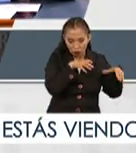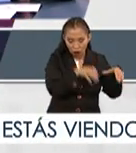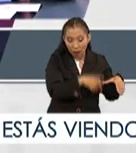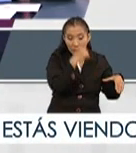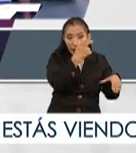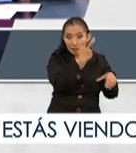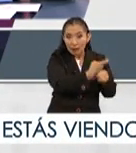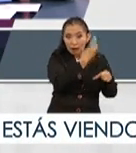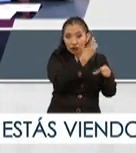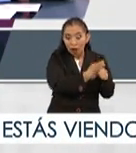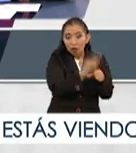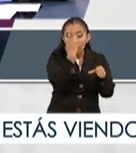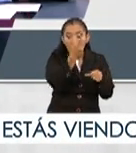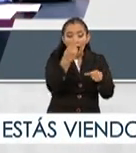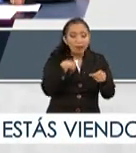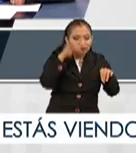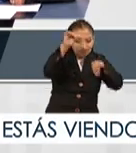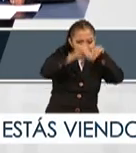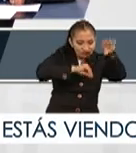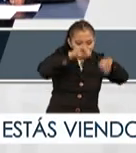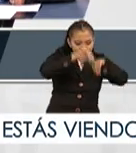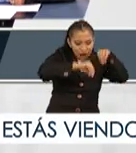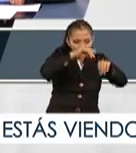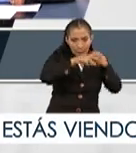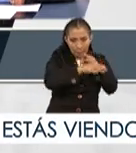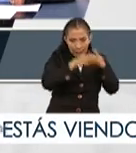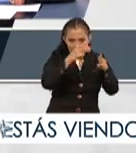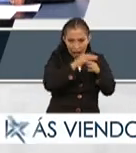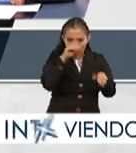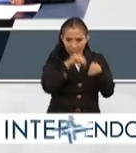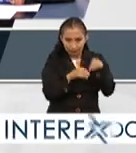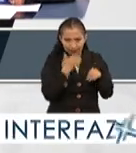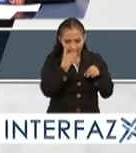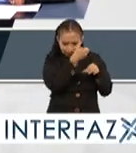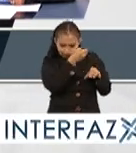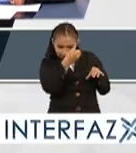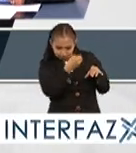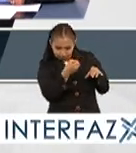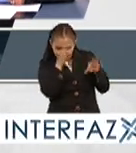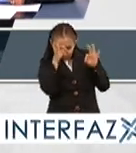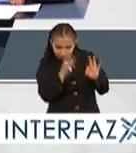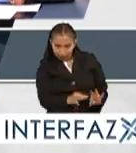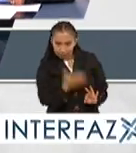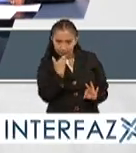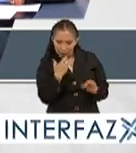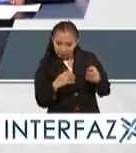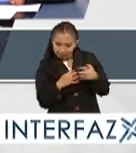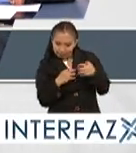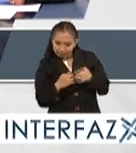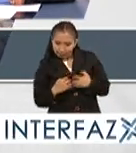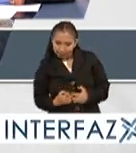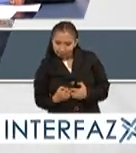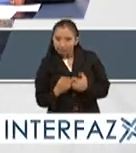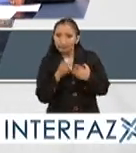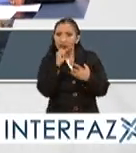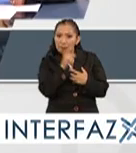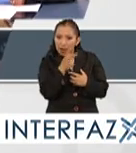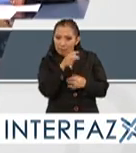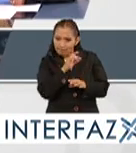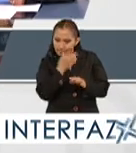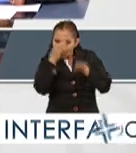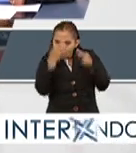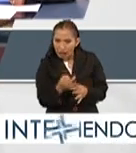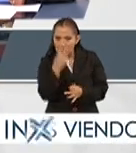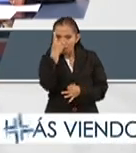tanto para primero y segundo, para integrar los materiales de una manera articulada, pero también